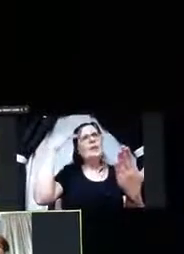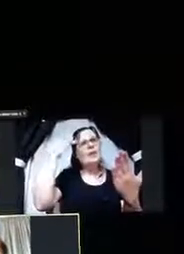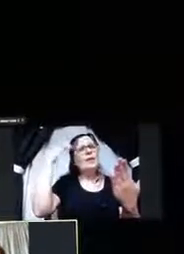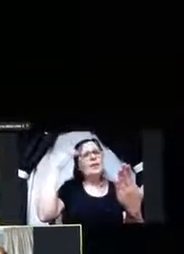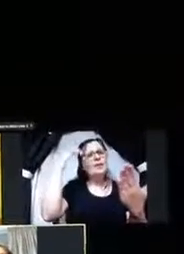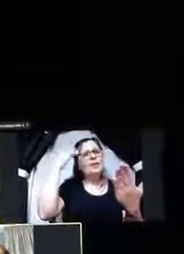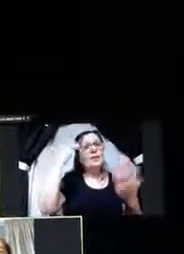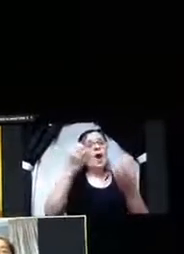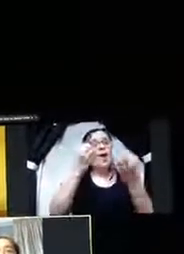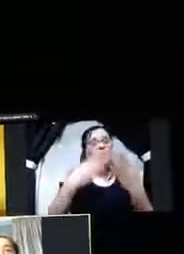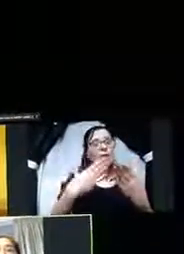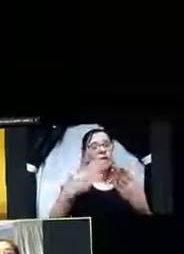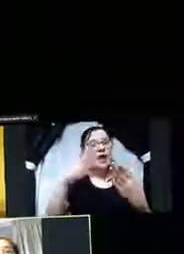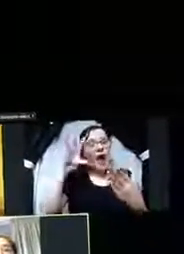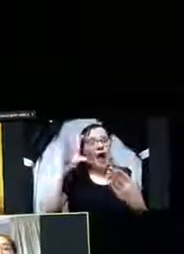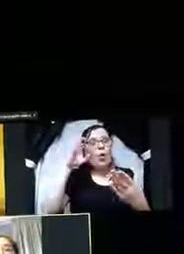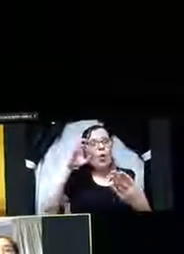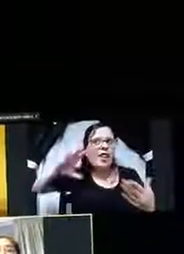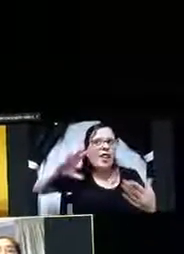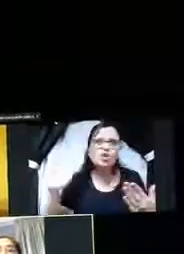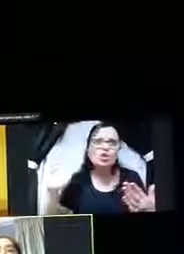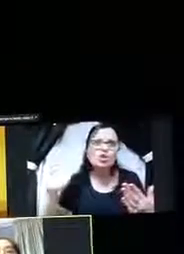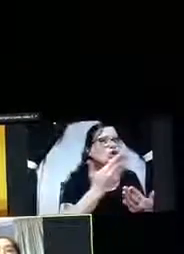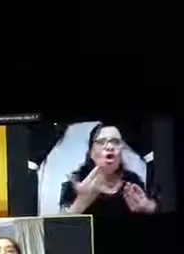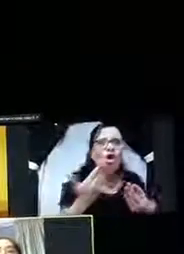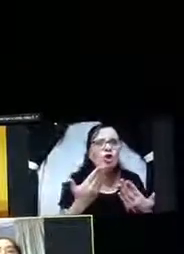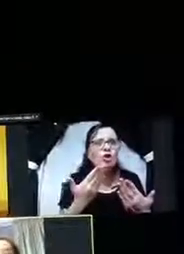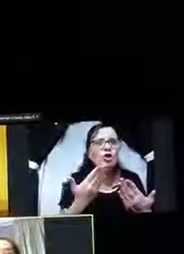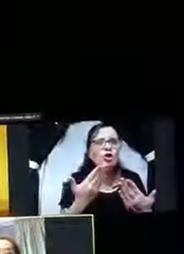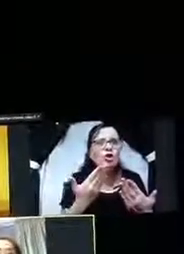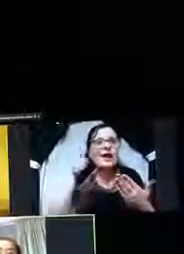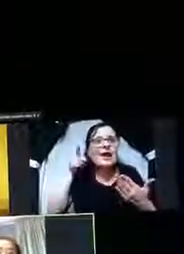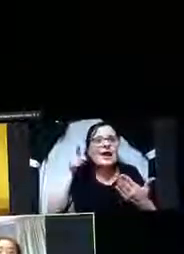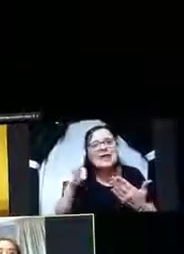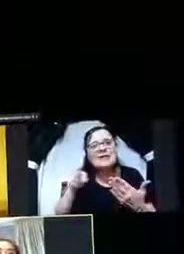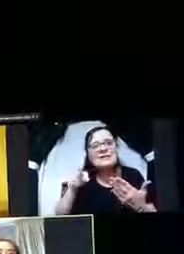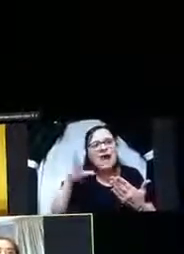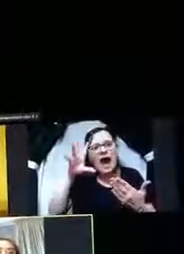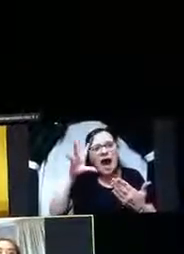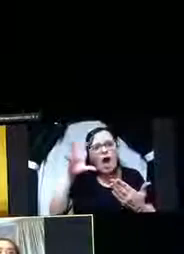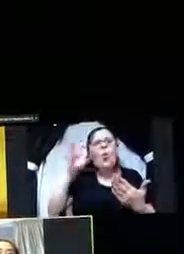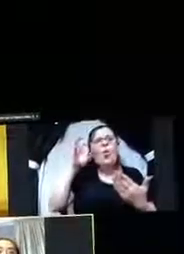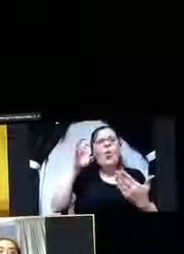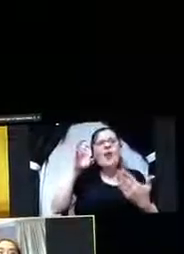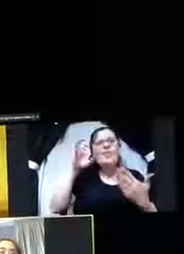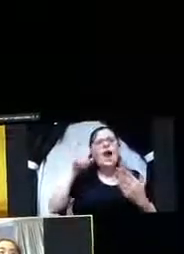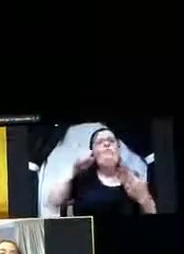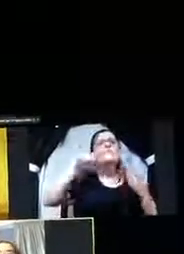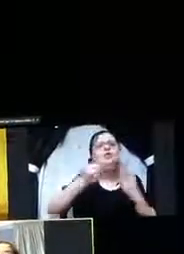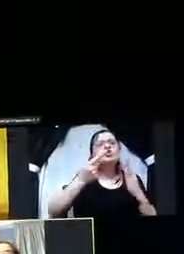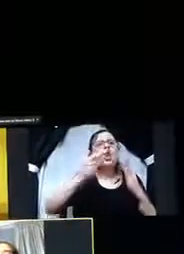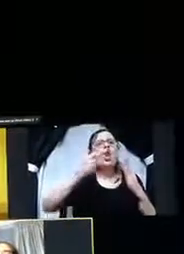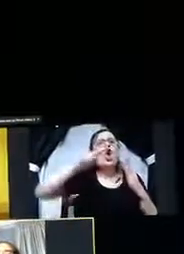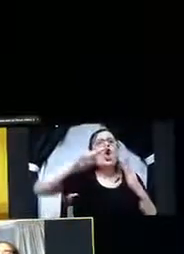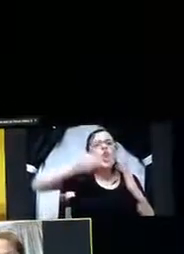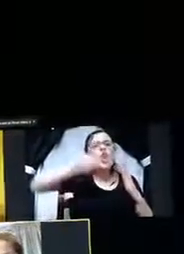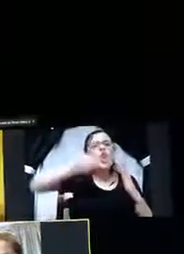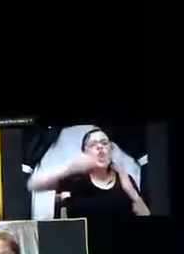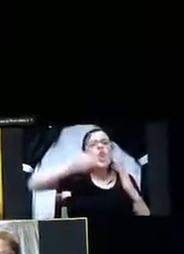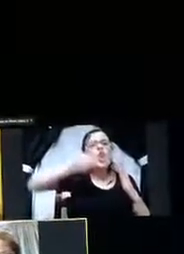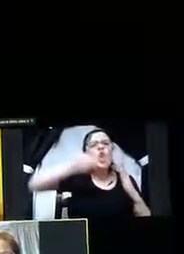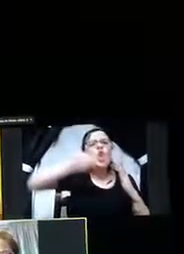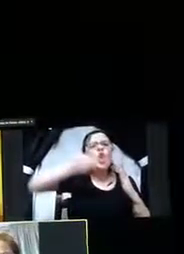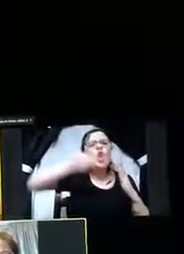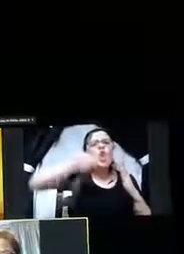la memoria, porque se acuerda de todo, ¿no? Entonces, ella hasta se memorizaba los puntos y la coma. Entonces, si le preguntaban, ¿quién descubrió